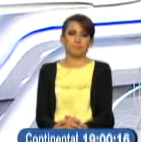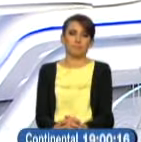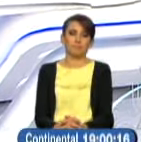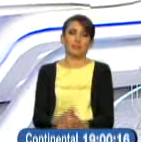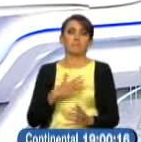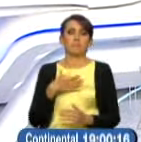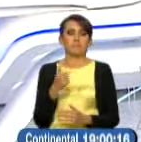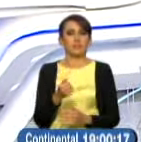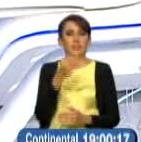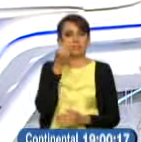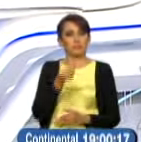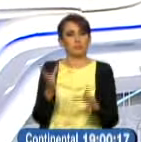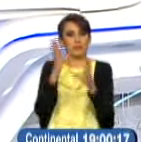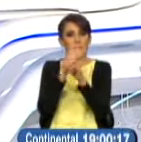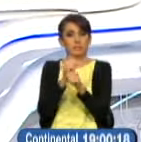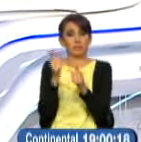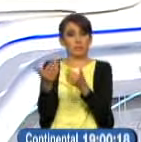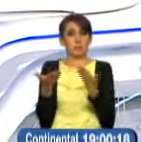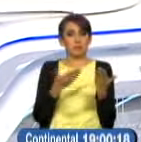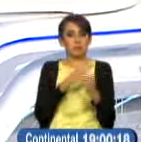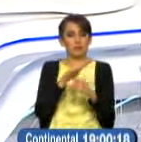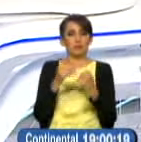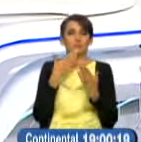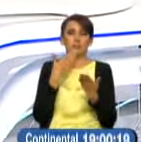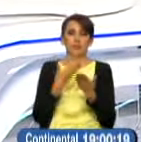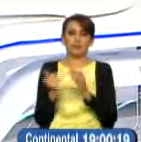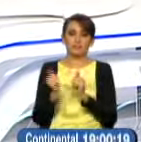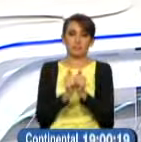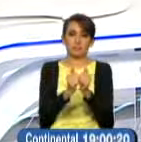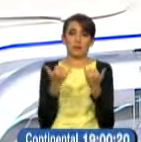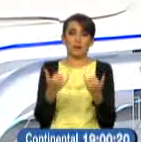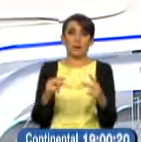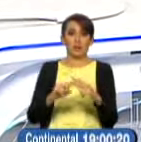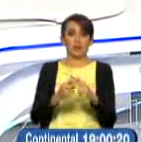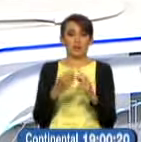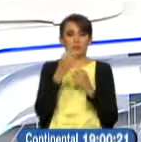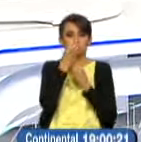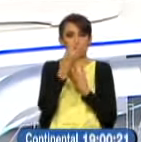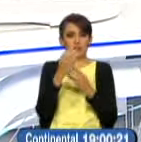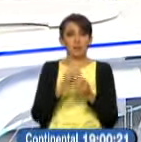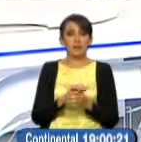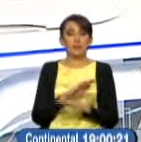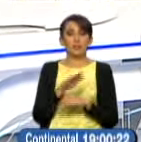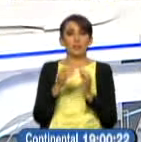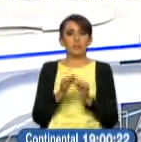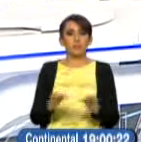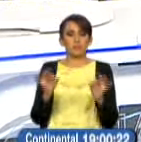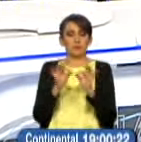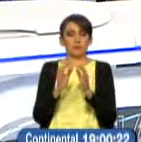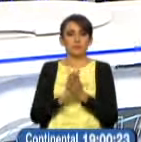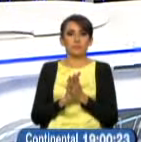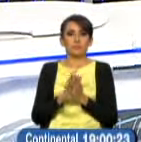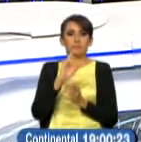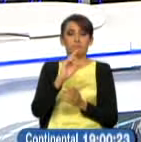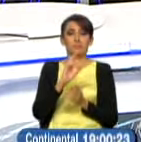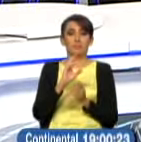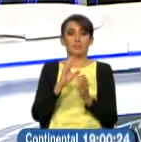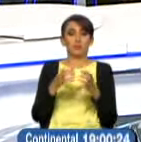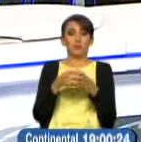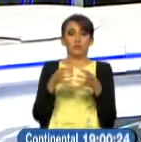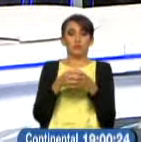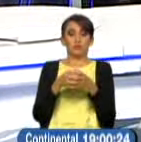¿Qué tal, amigos? Muy buenas noches. Bienvenidos a Noticias 7. Gracias por acompañarnos. Vamos a comenzar de inmediato con información sobre el Consejo Nacional Electoral, organismo que